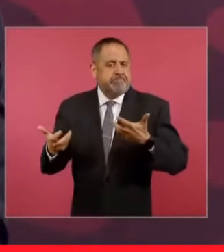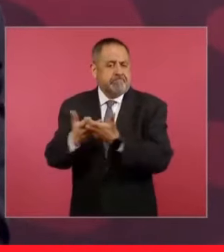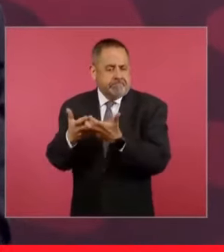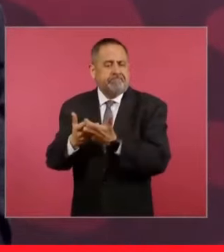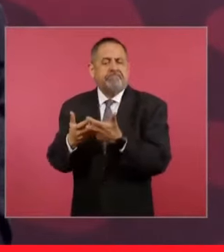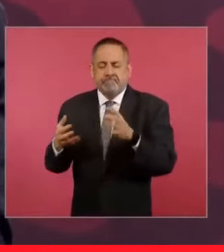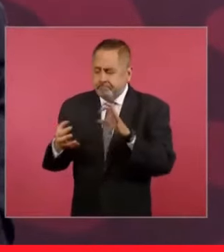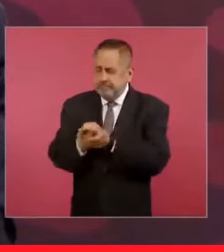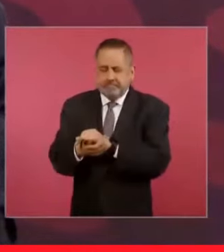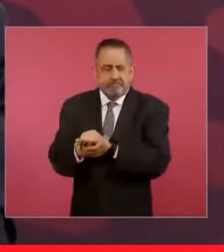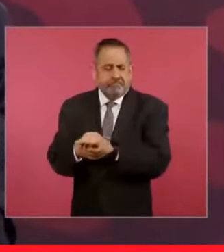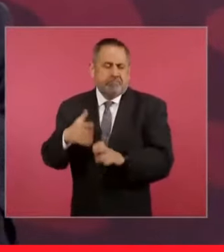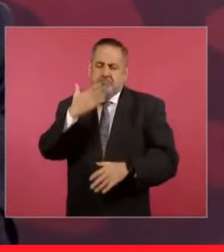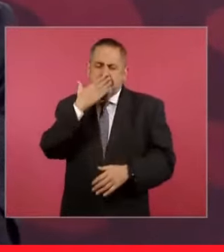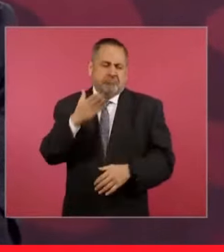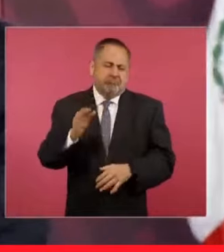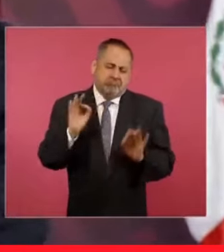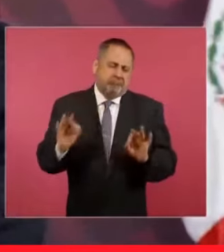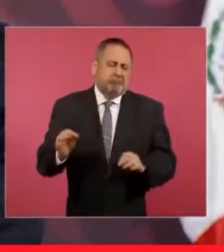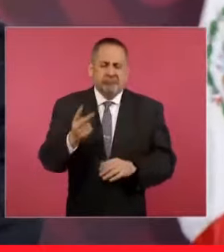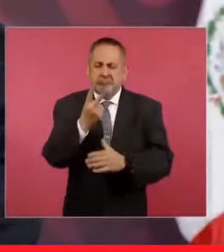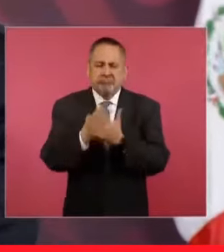eh Cárdenas